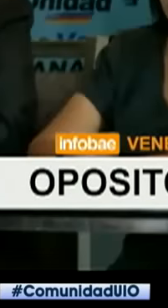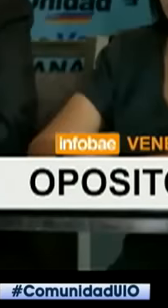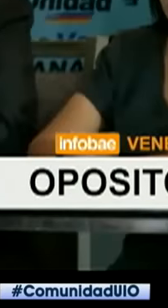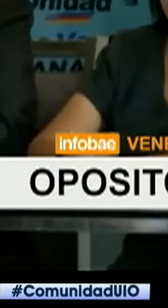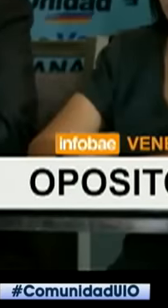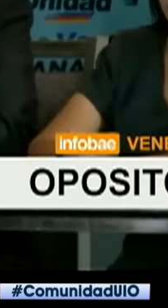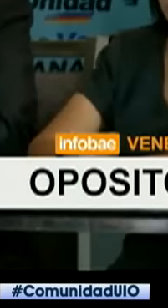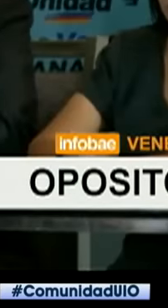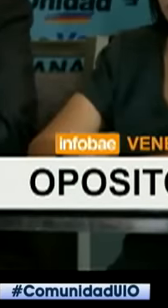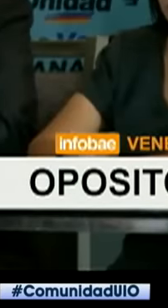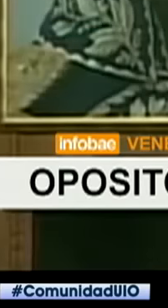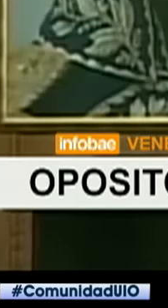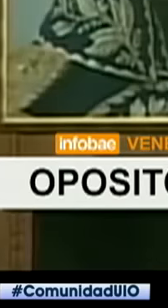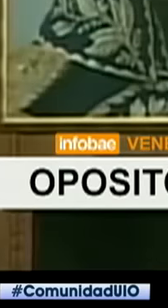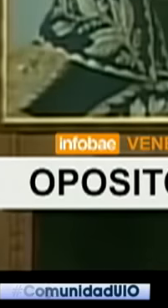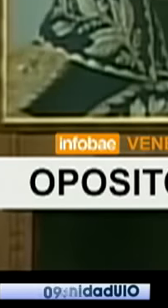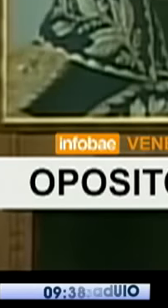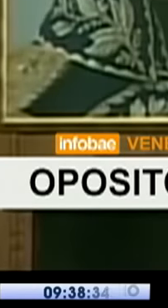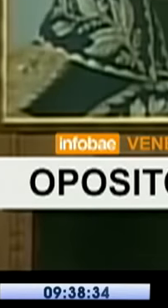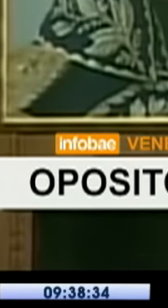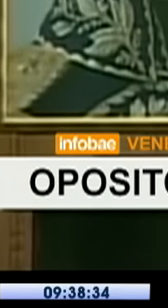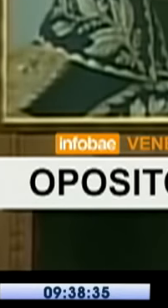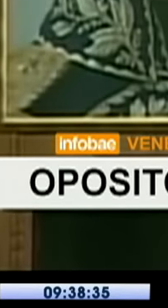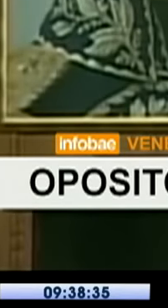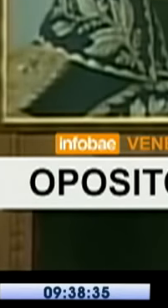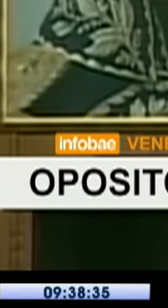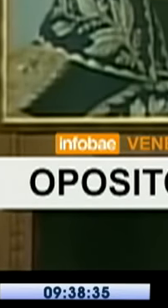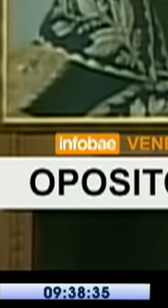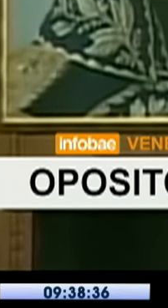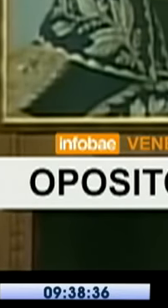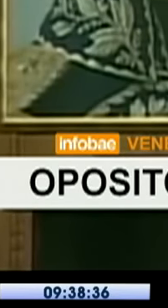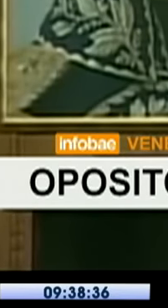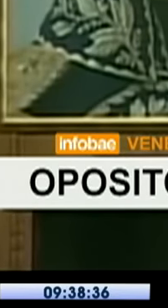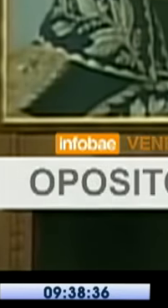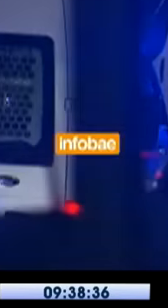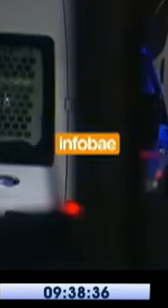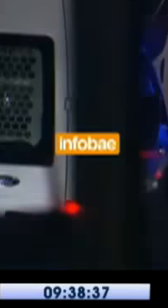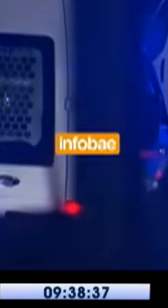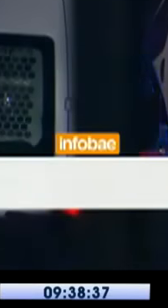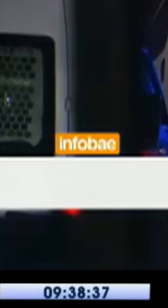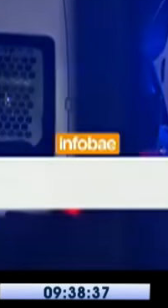el enjuiciamiento del presidente venezolano por mantener cerrada la frontera con Colombia.